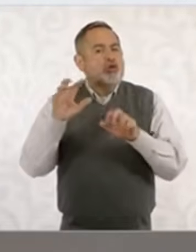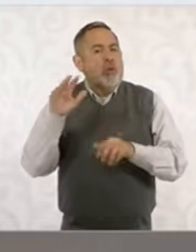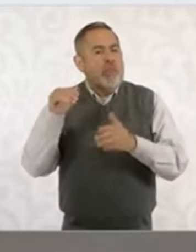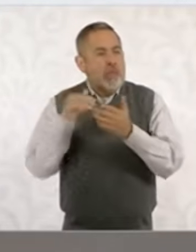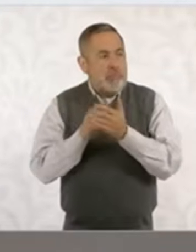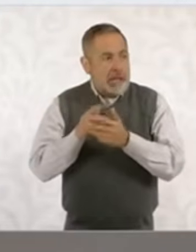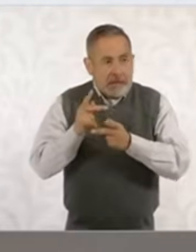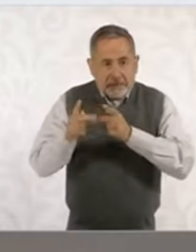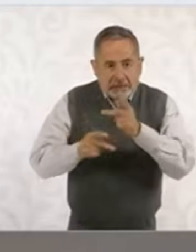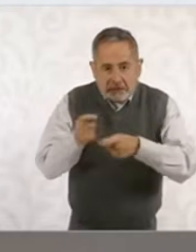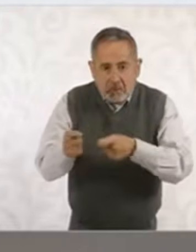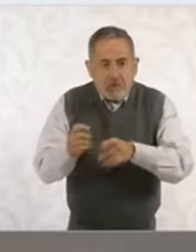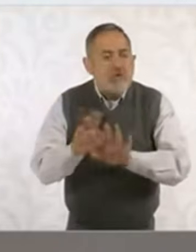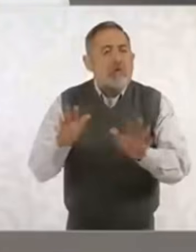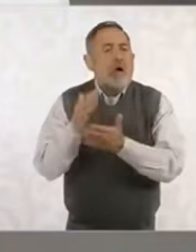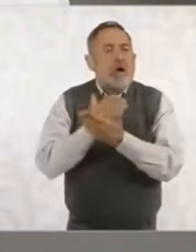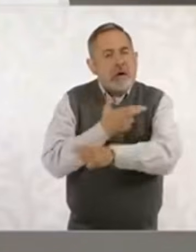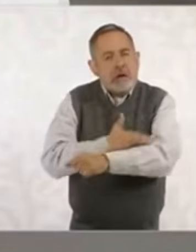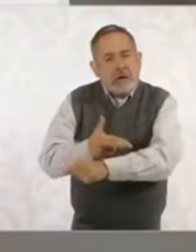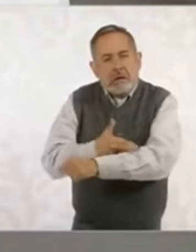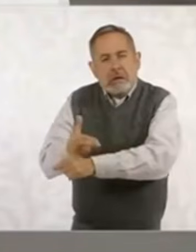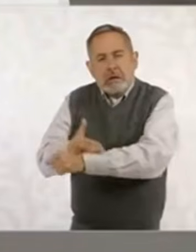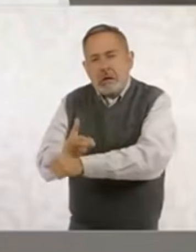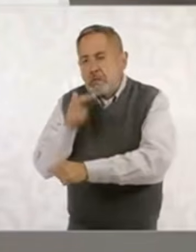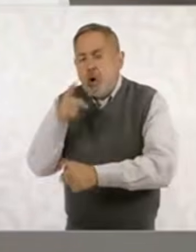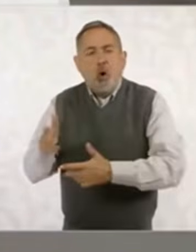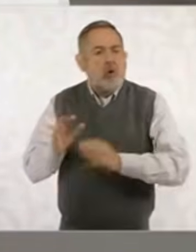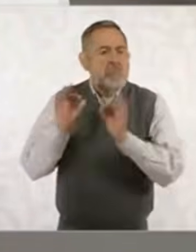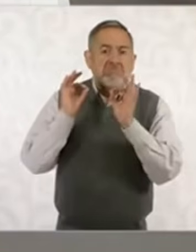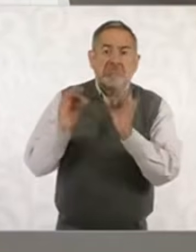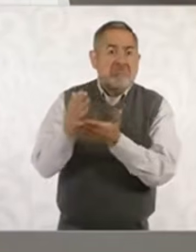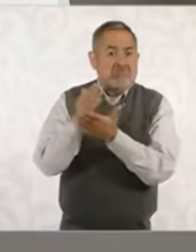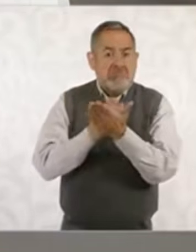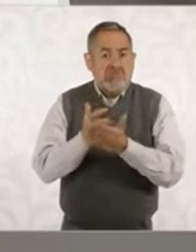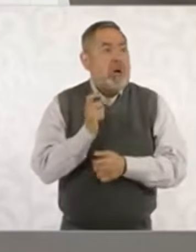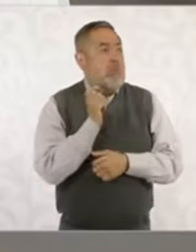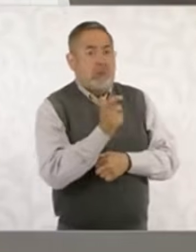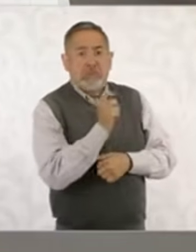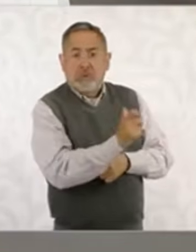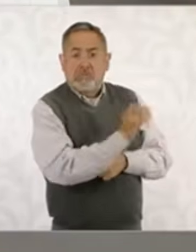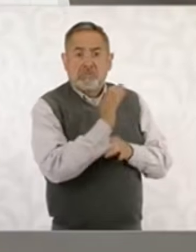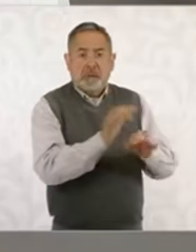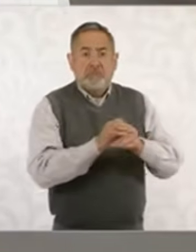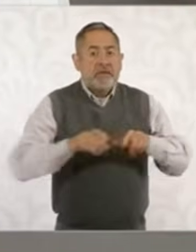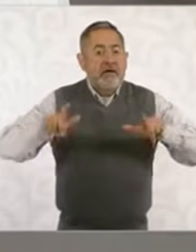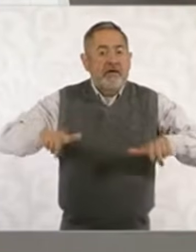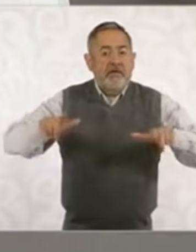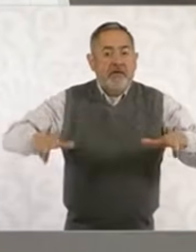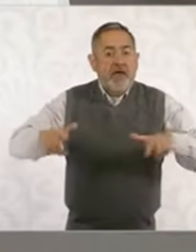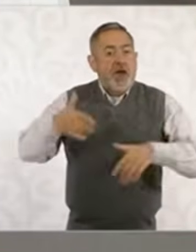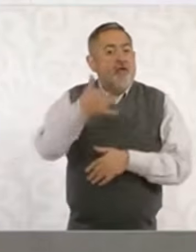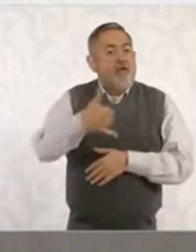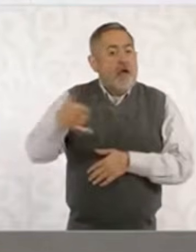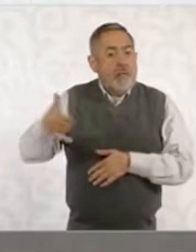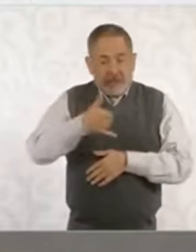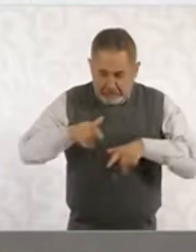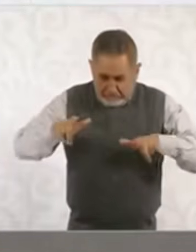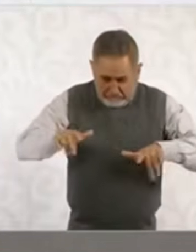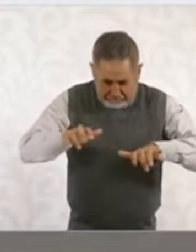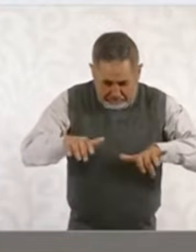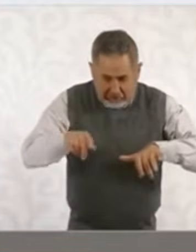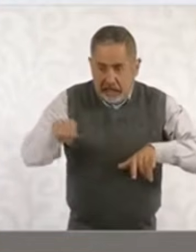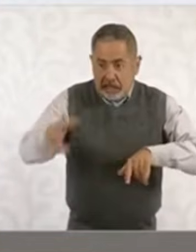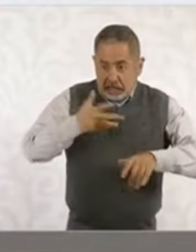4.850.000 créditos. Hay un micrositio en el Infonavit donde los derechohabientes que tienen